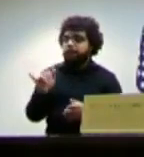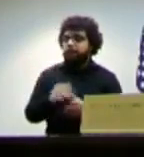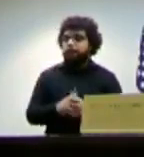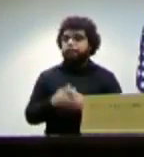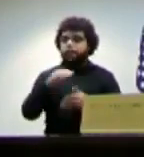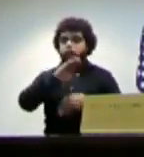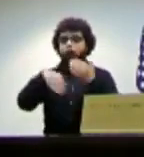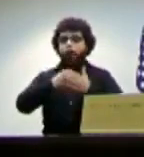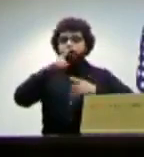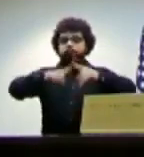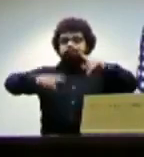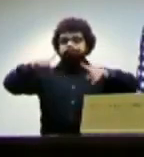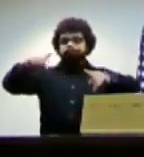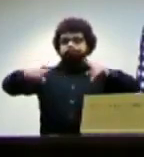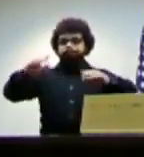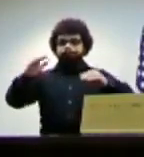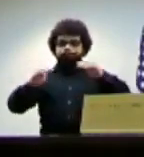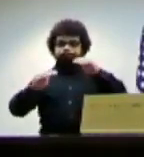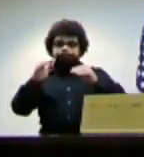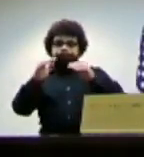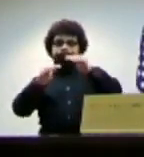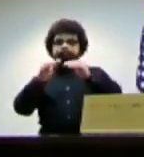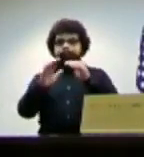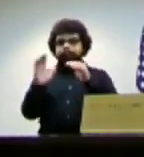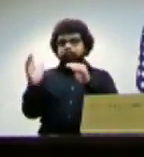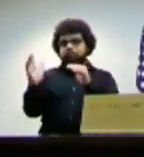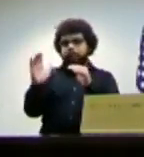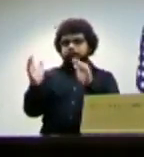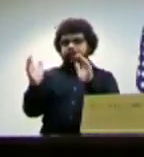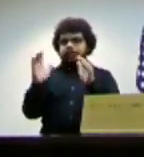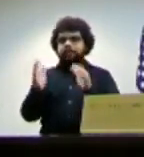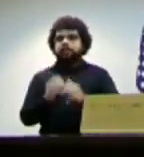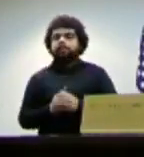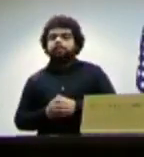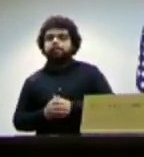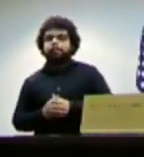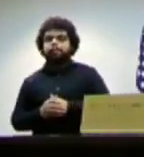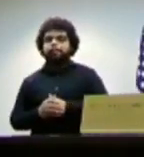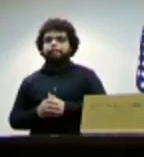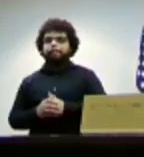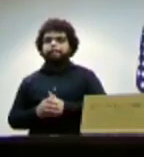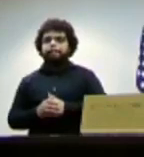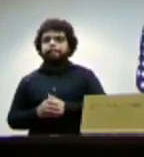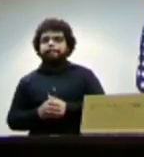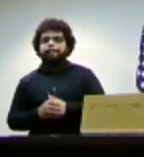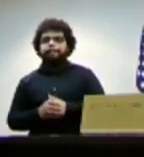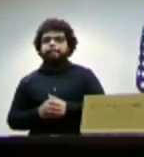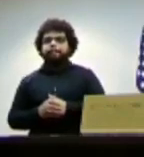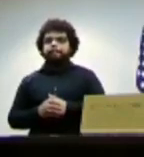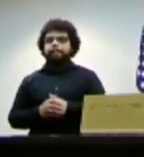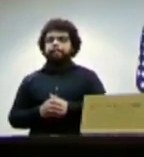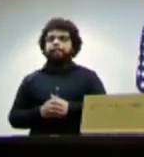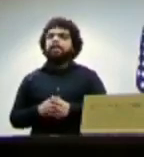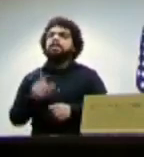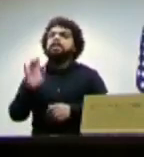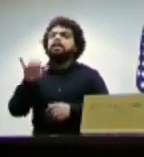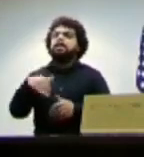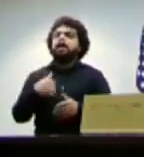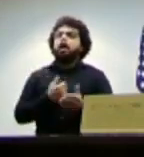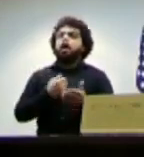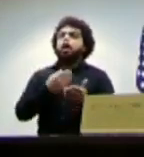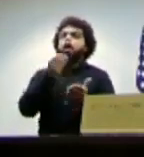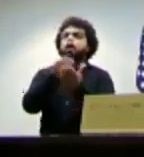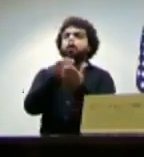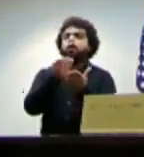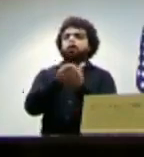mantenido un costo más o menos similar de inversión de ustedes. Mi primera pregunta en esa línea, ¿los costos de mantenimiento de